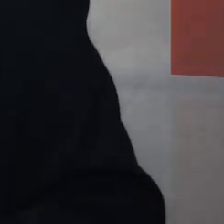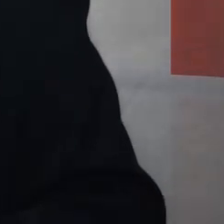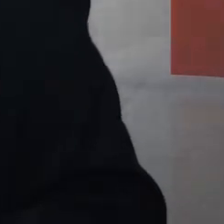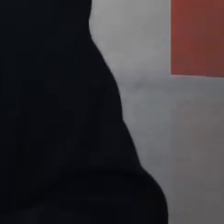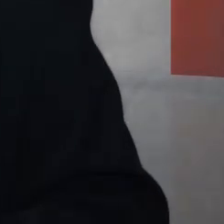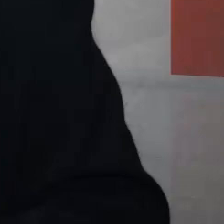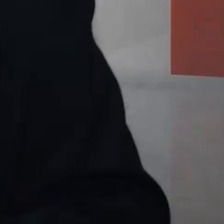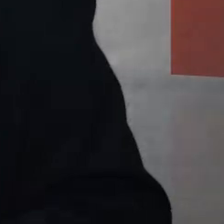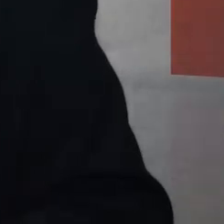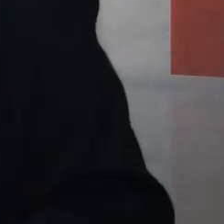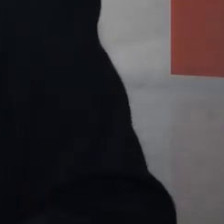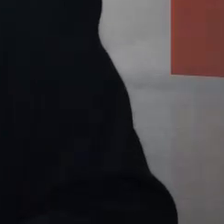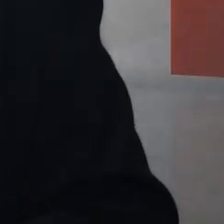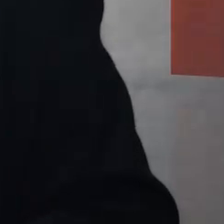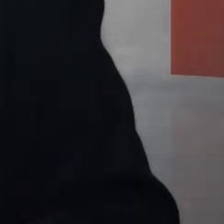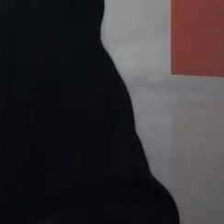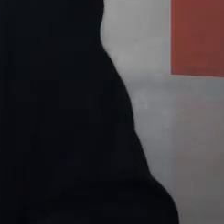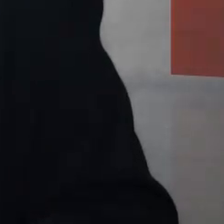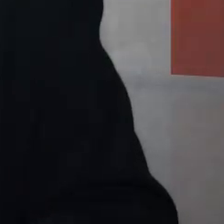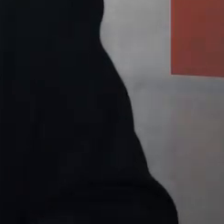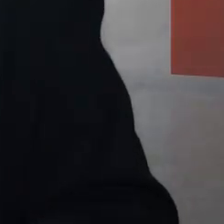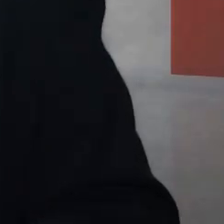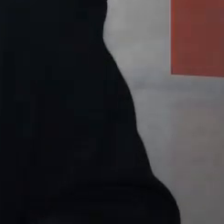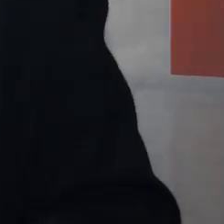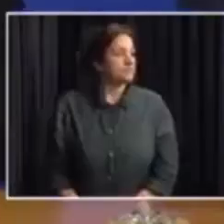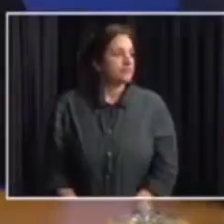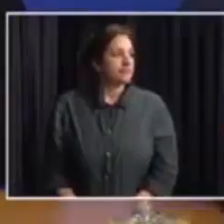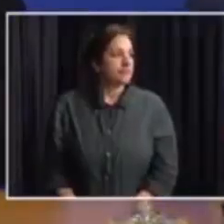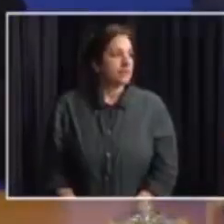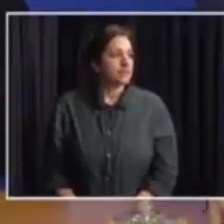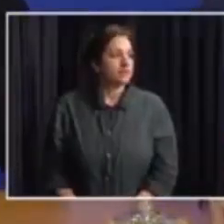salones autorizados por las intendencias respectivas.